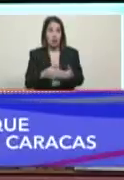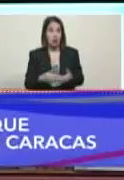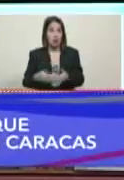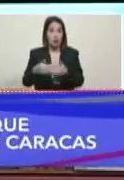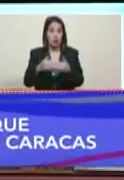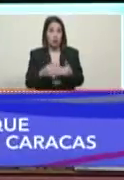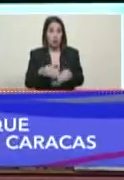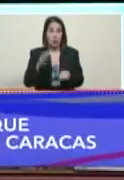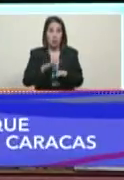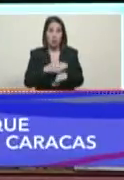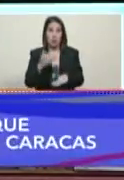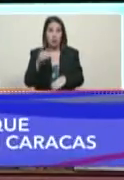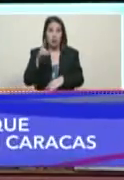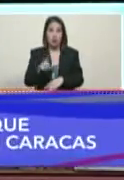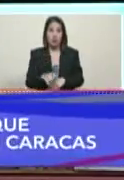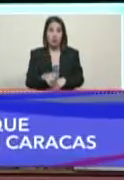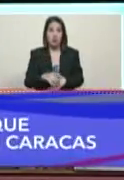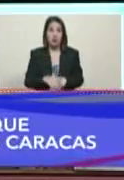también